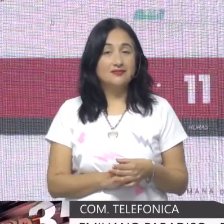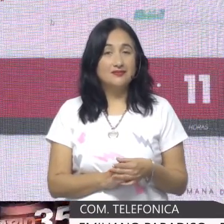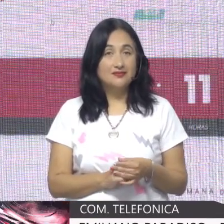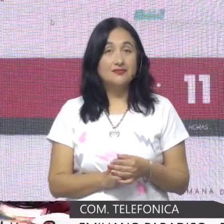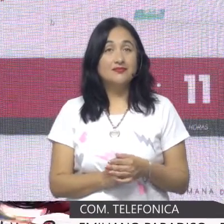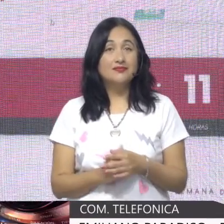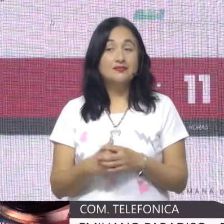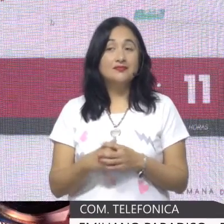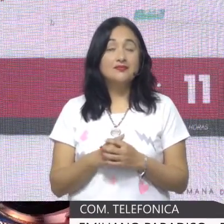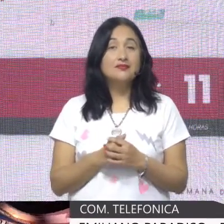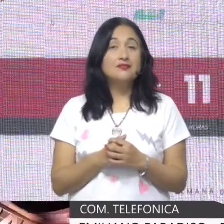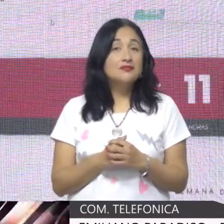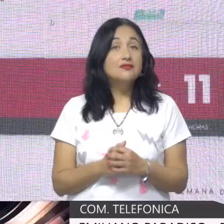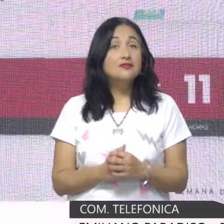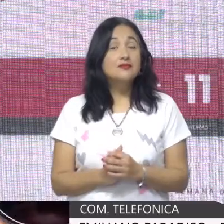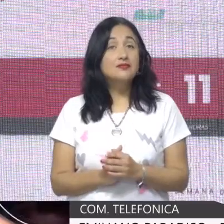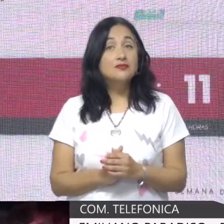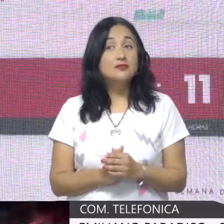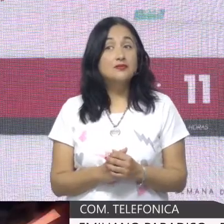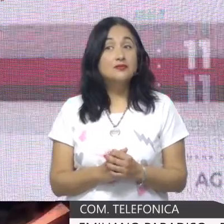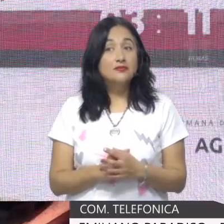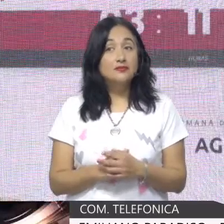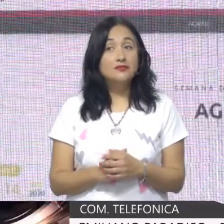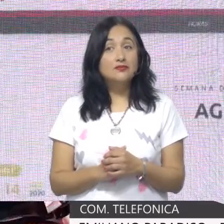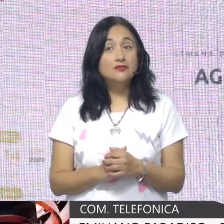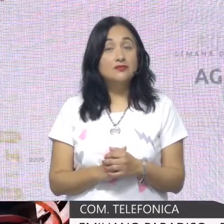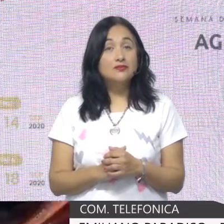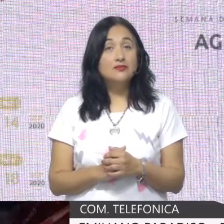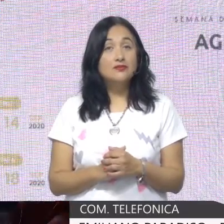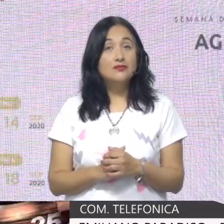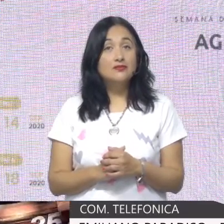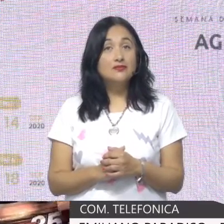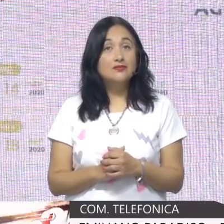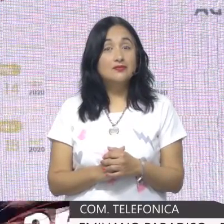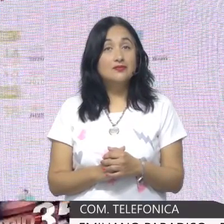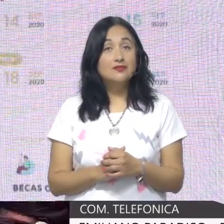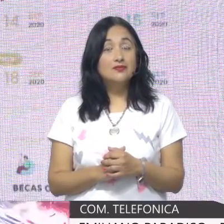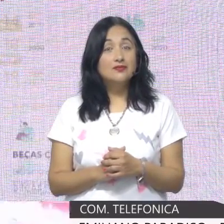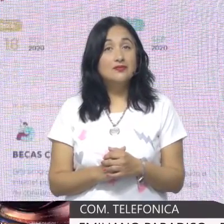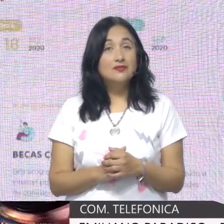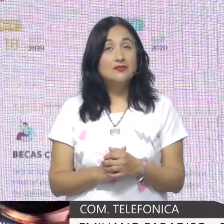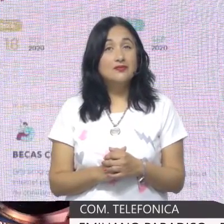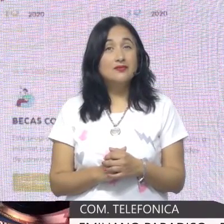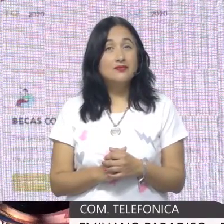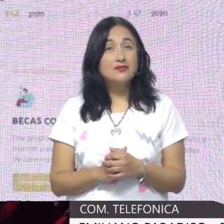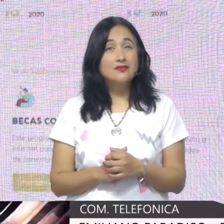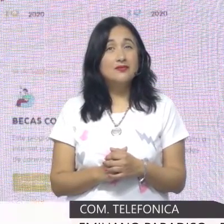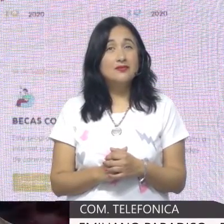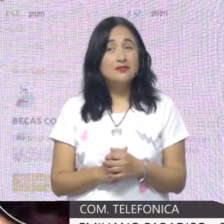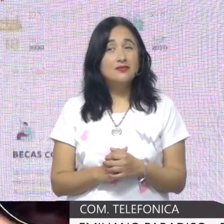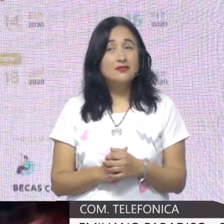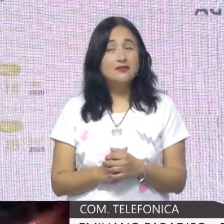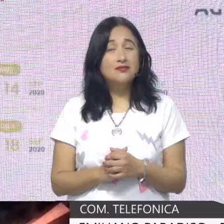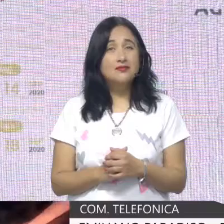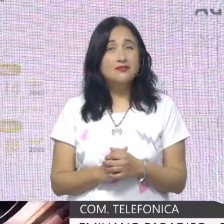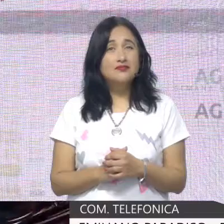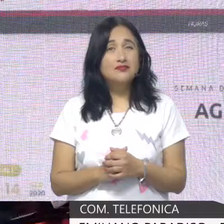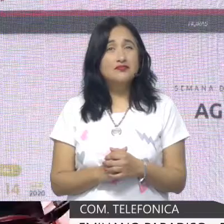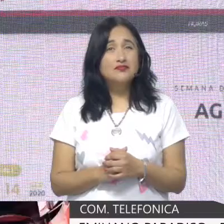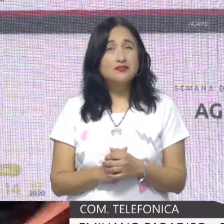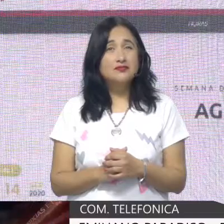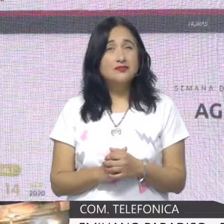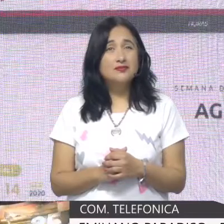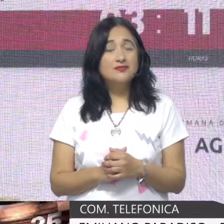meten a la página van a observar, a medida que van bajando los bloques de la página, van a encontrar un lugar que dice compartir con nosotros la Semana de